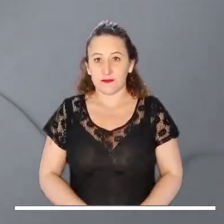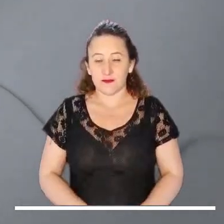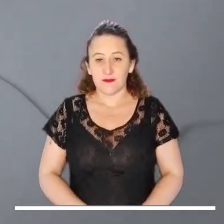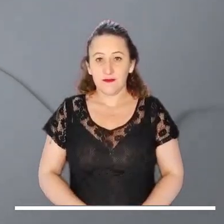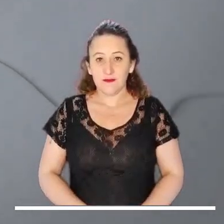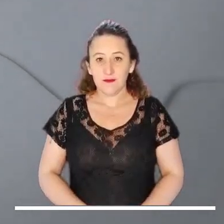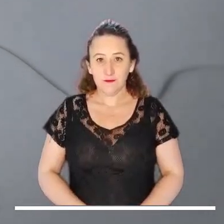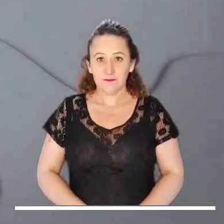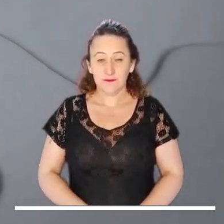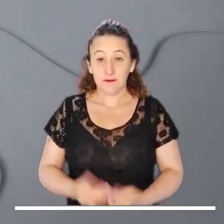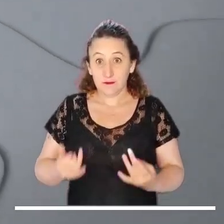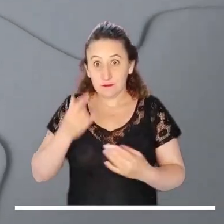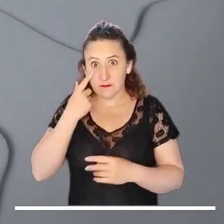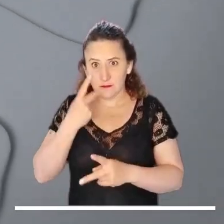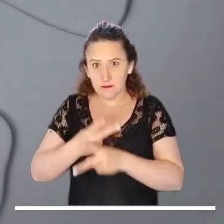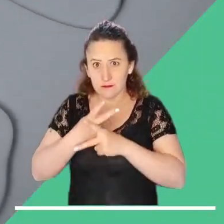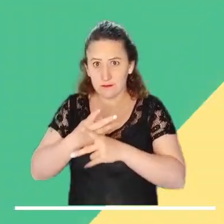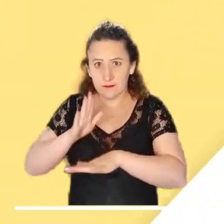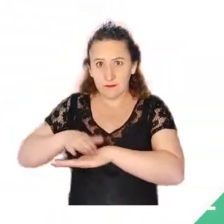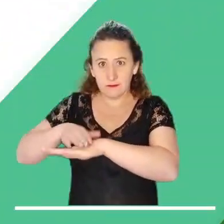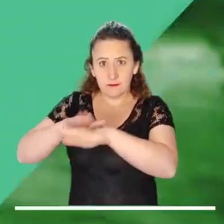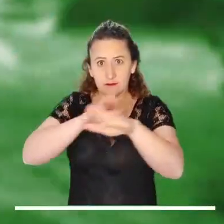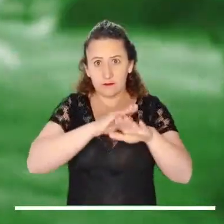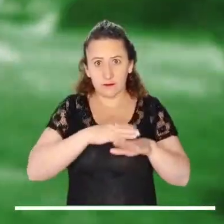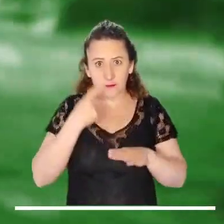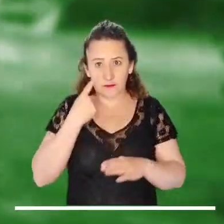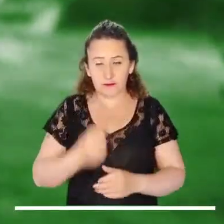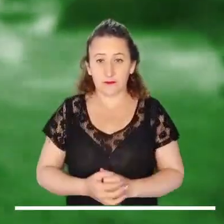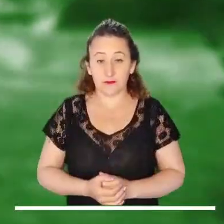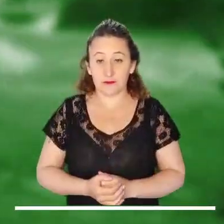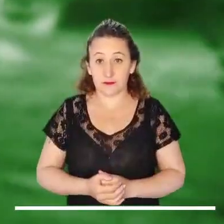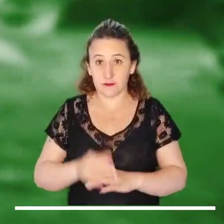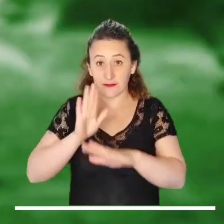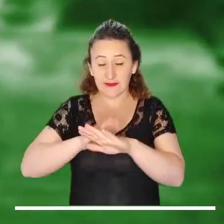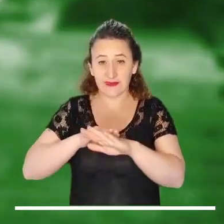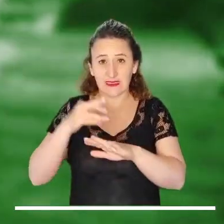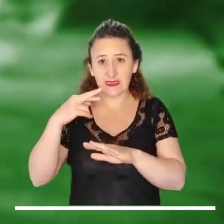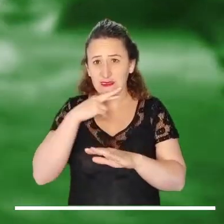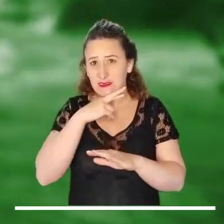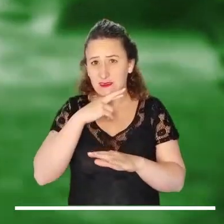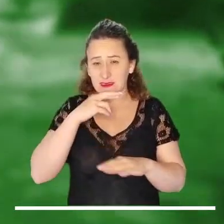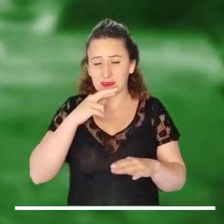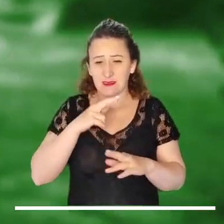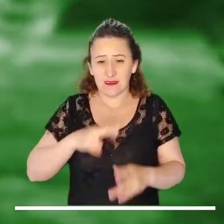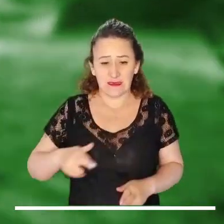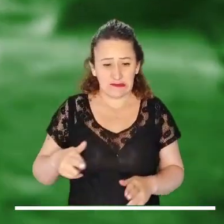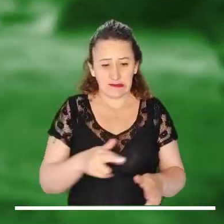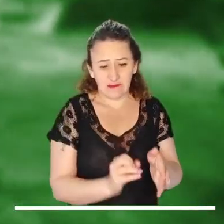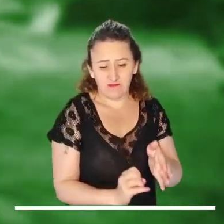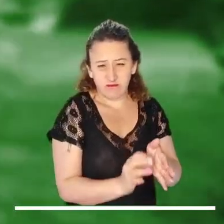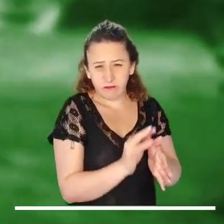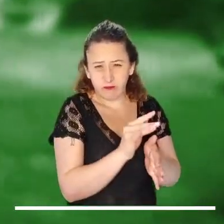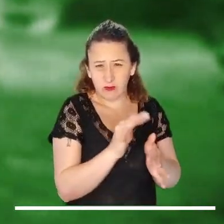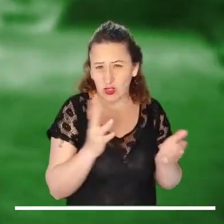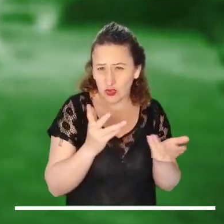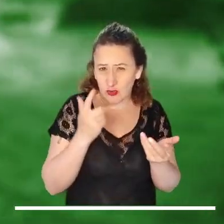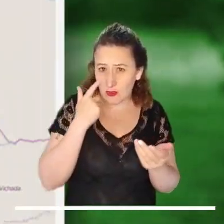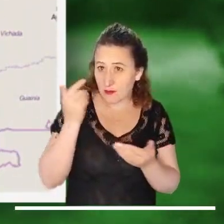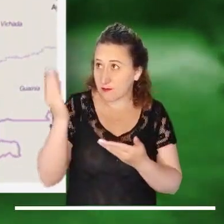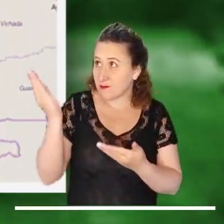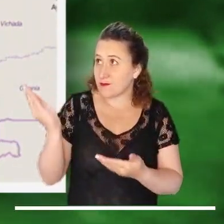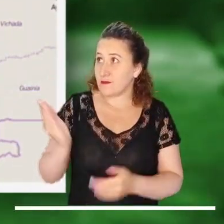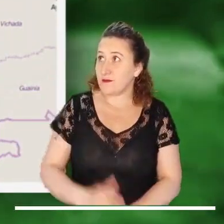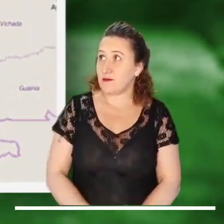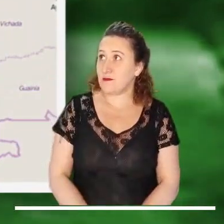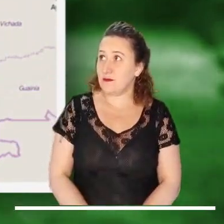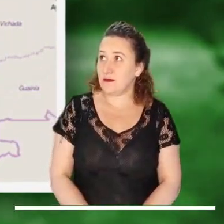seco predominante durante la noche en la ciudad. Ahora les presentamos las alertas que se encuentran activas. Alerta